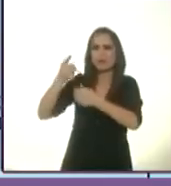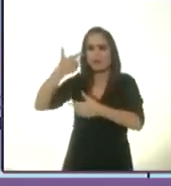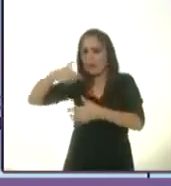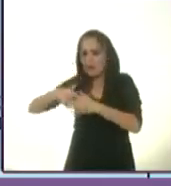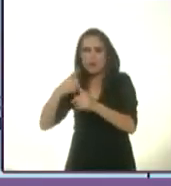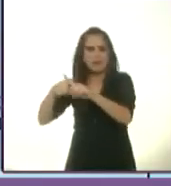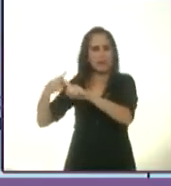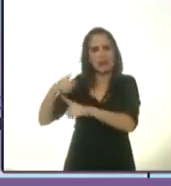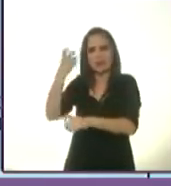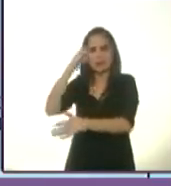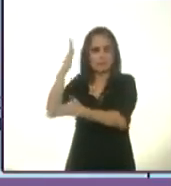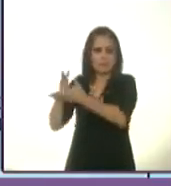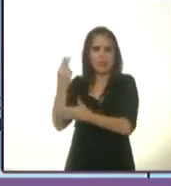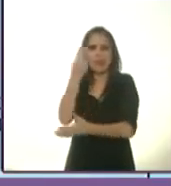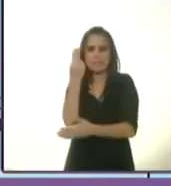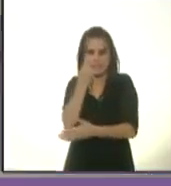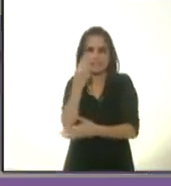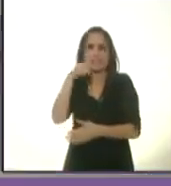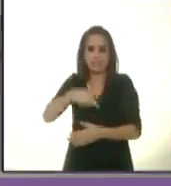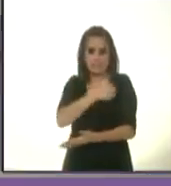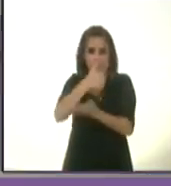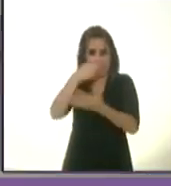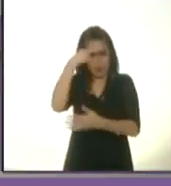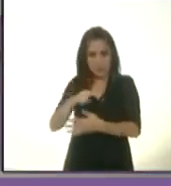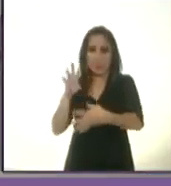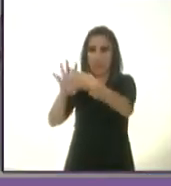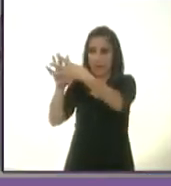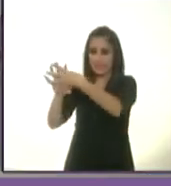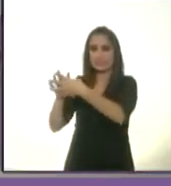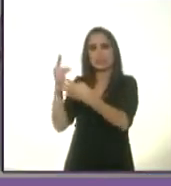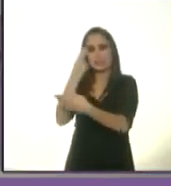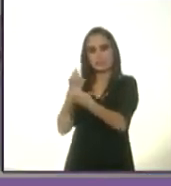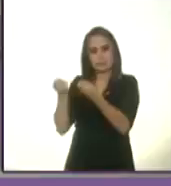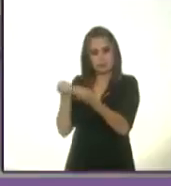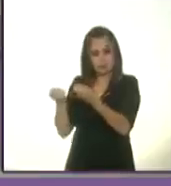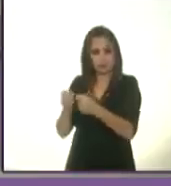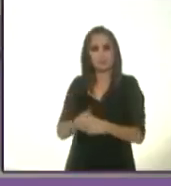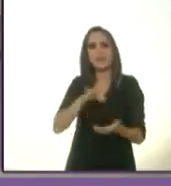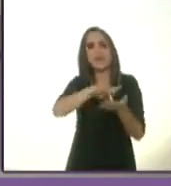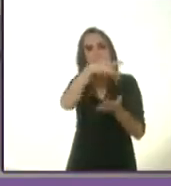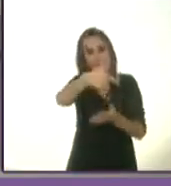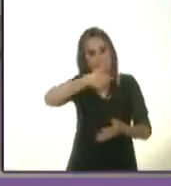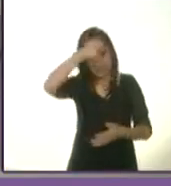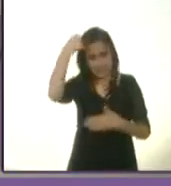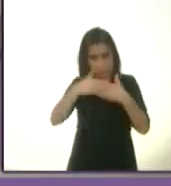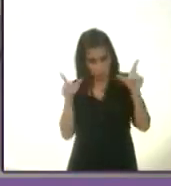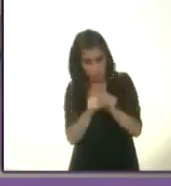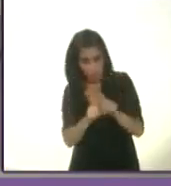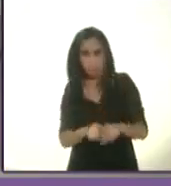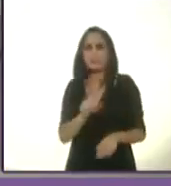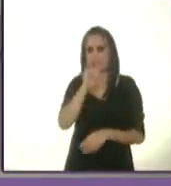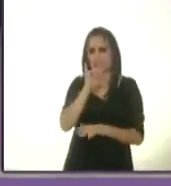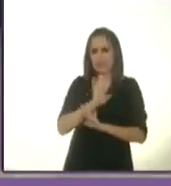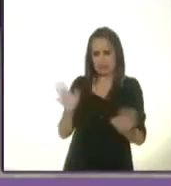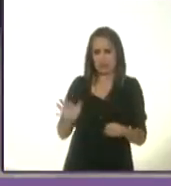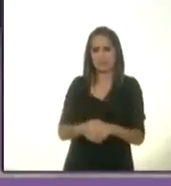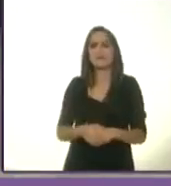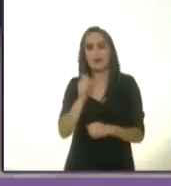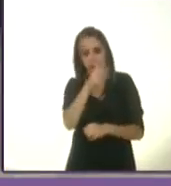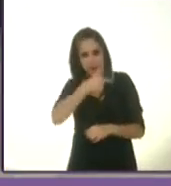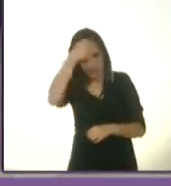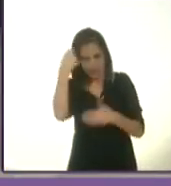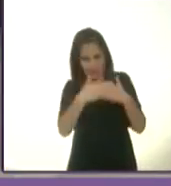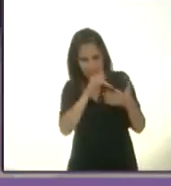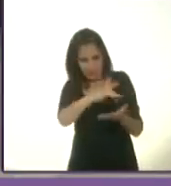en la ciudad de mexico gracias candidato concluyó gracias candidato